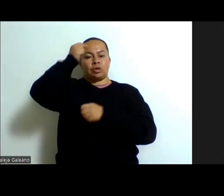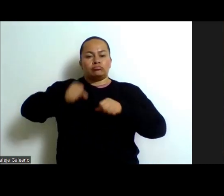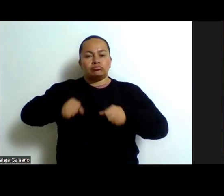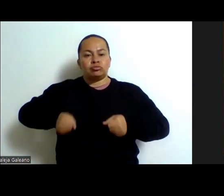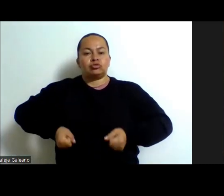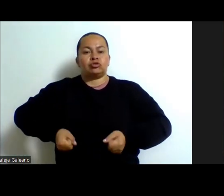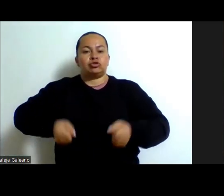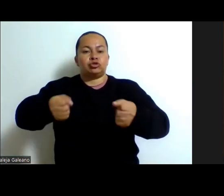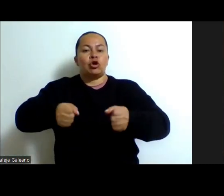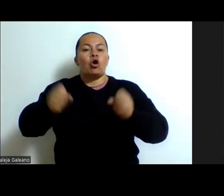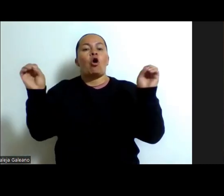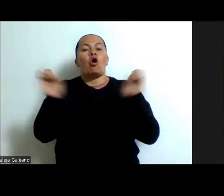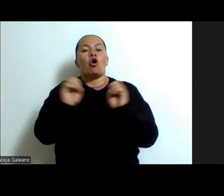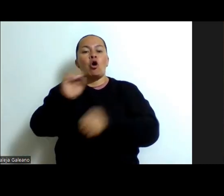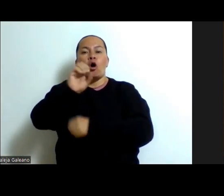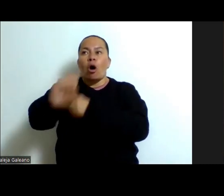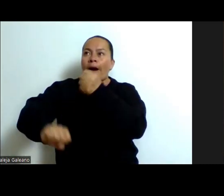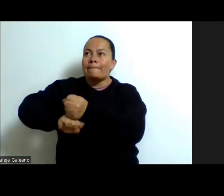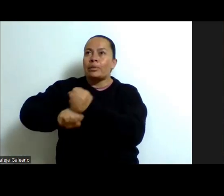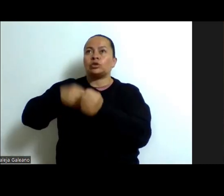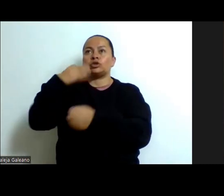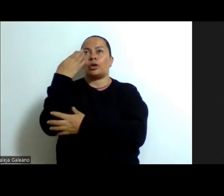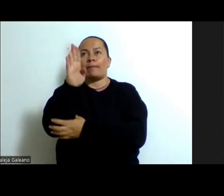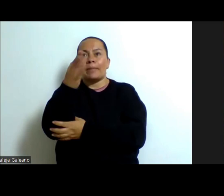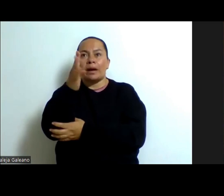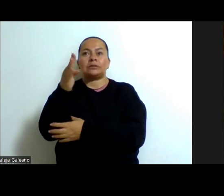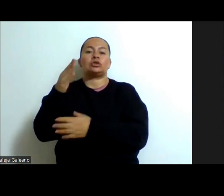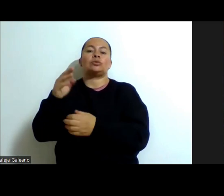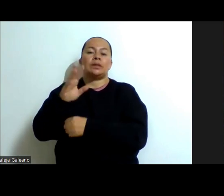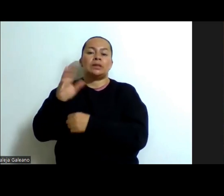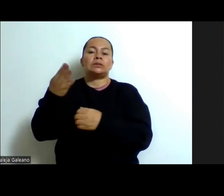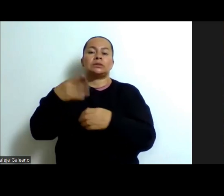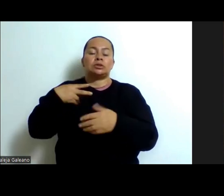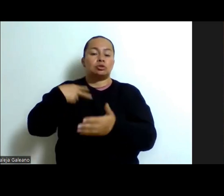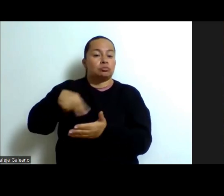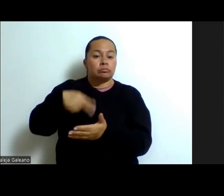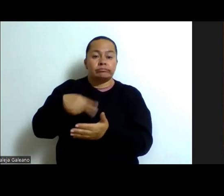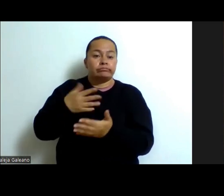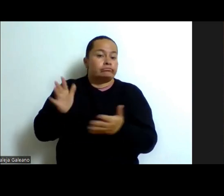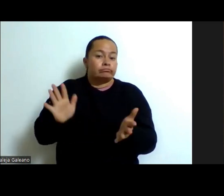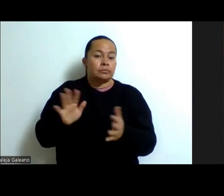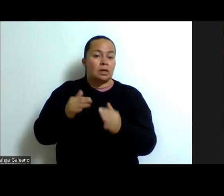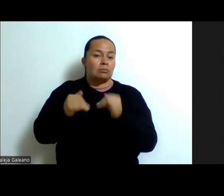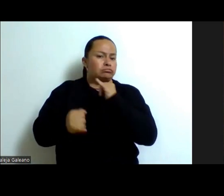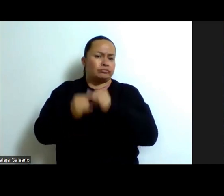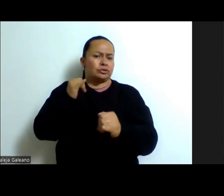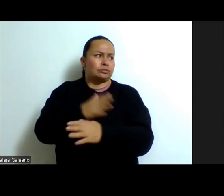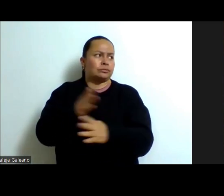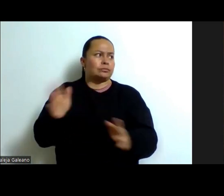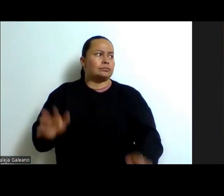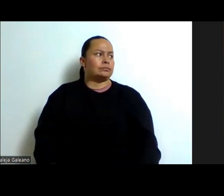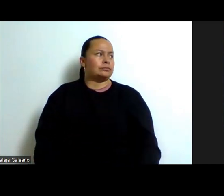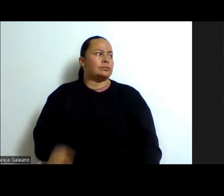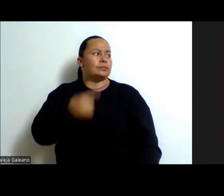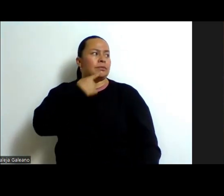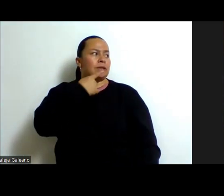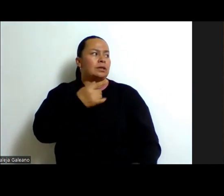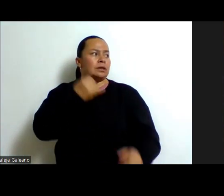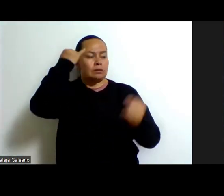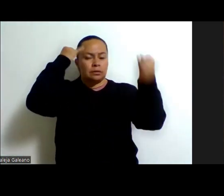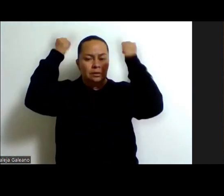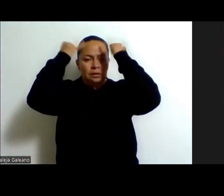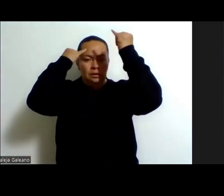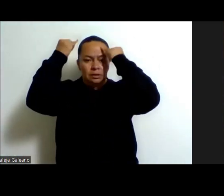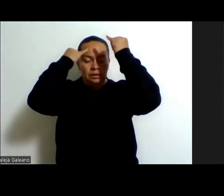que me apoye con el baño mientras estoy en la discoteca en fin o sea como esas labores La idea es que las haga un asistente